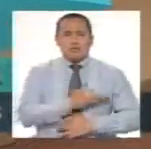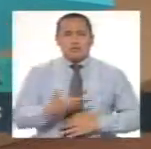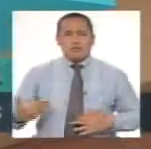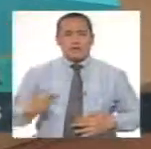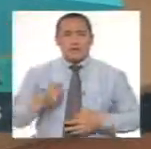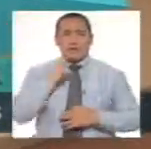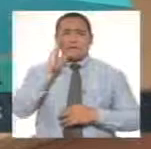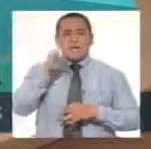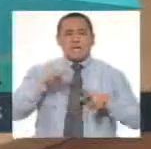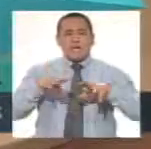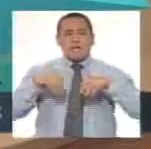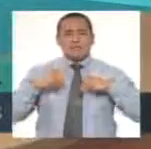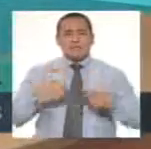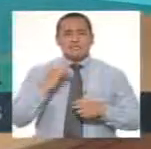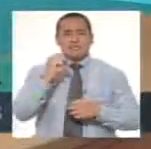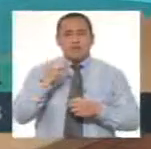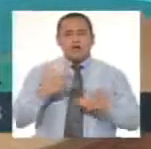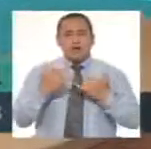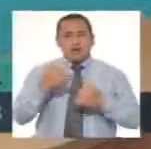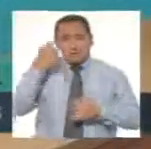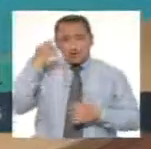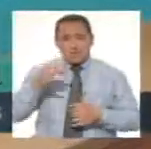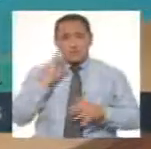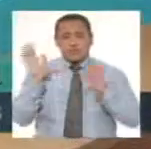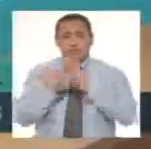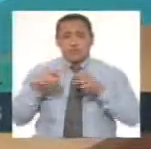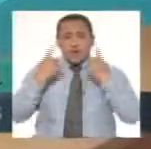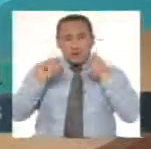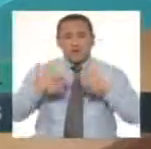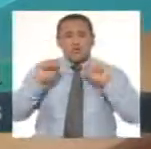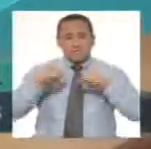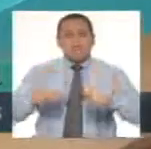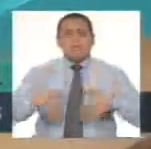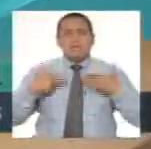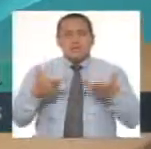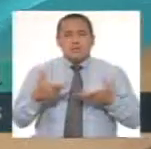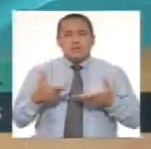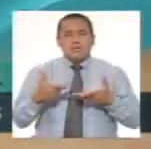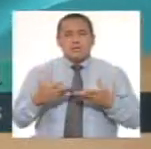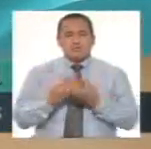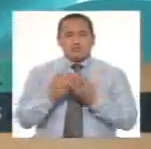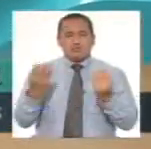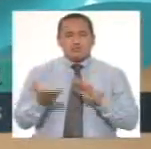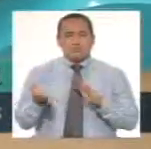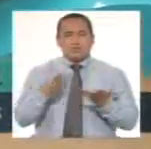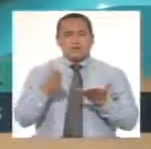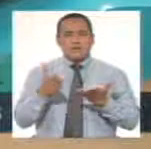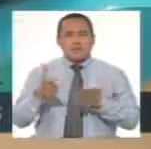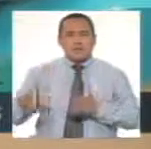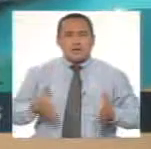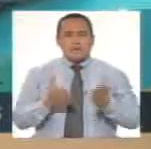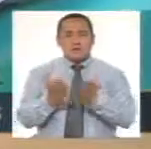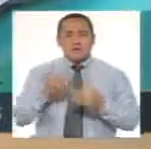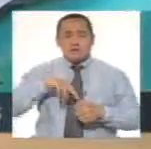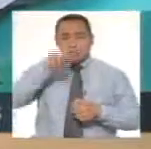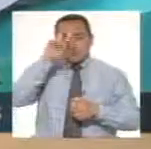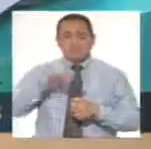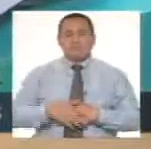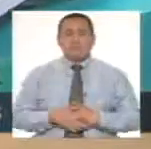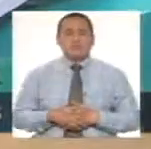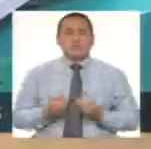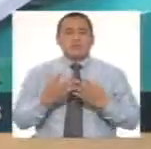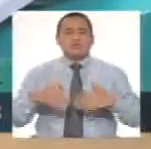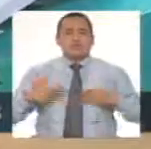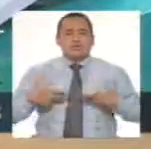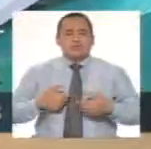por los resultados que estamos viendo. ¿Por qué cree que esta vez con ese tipo de medidas sí se puede frenar de alguna manera las muertes en las carreteras? Porque, digamos, tenemos que trabajar, no